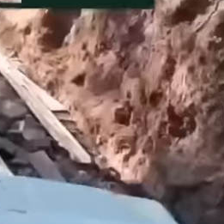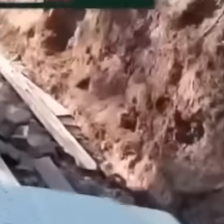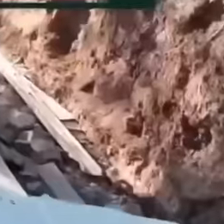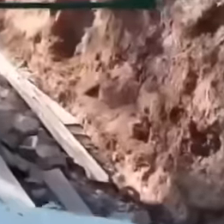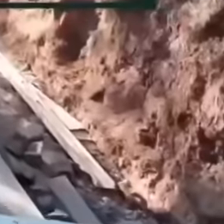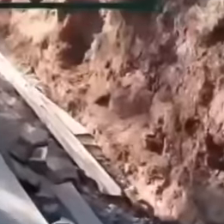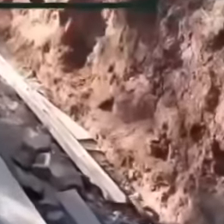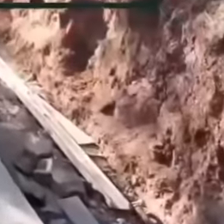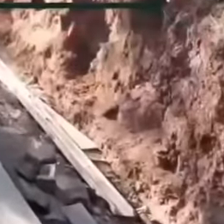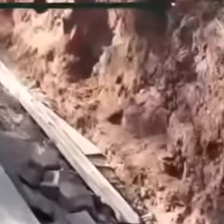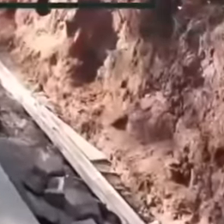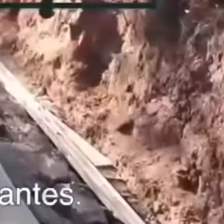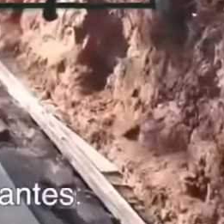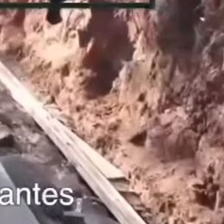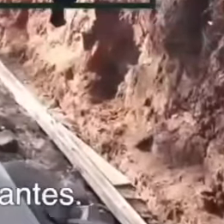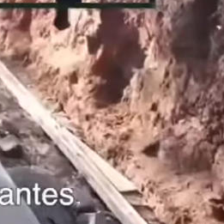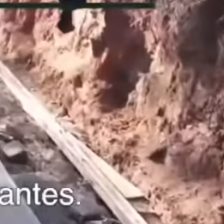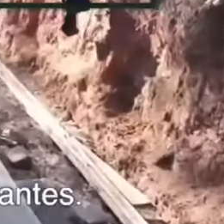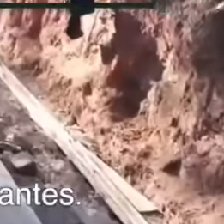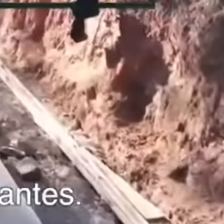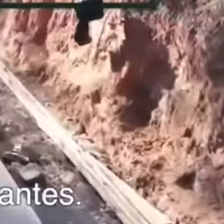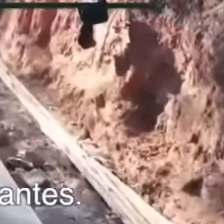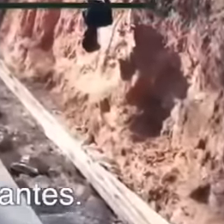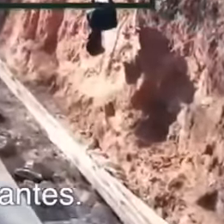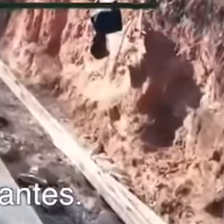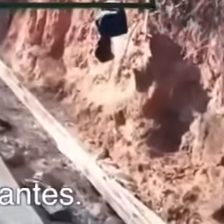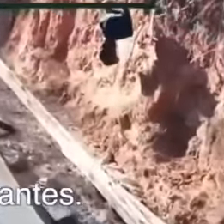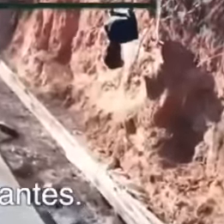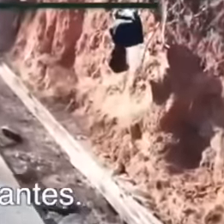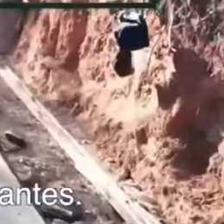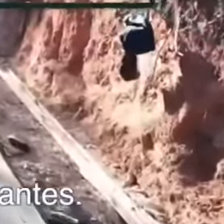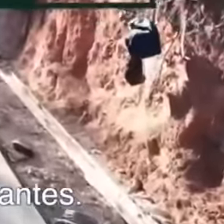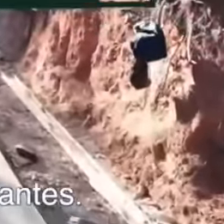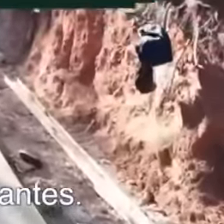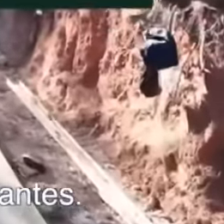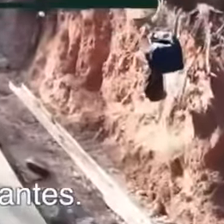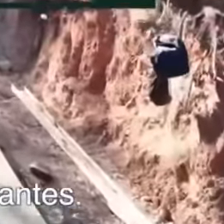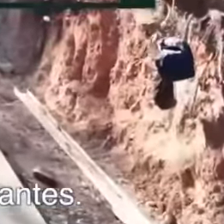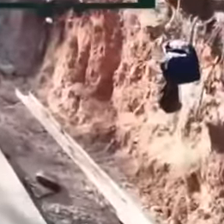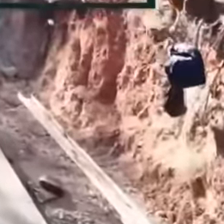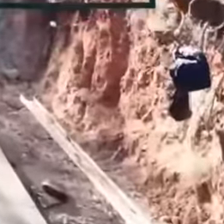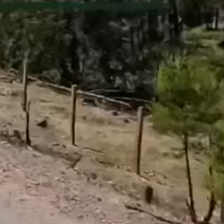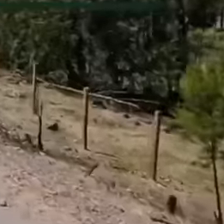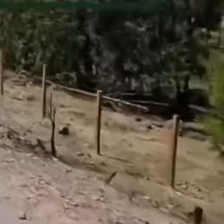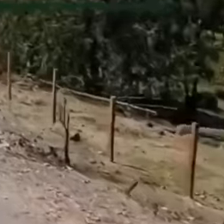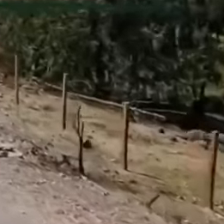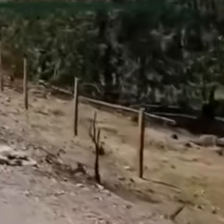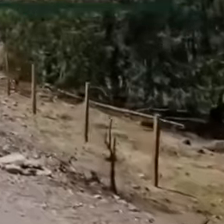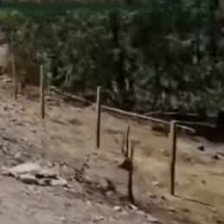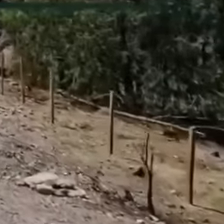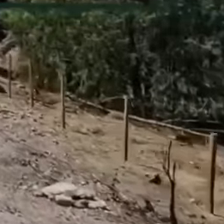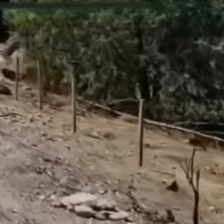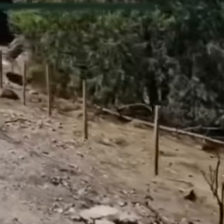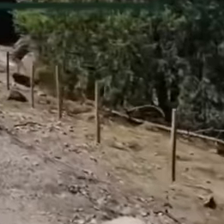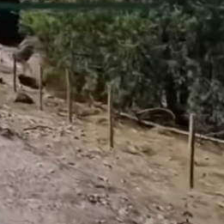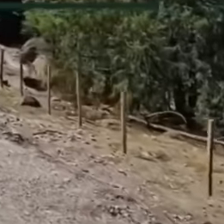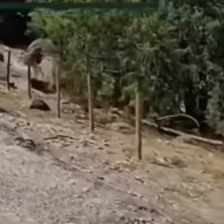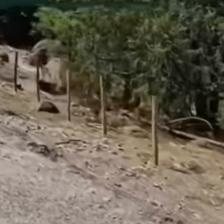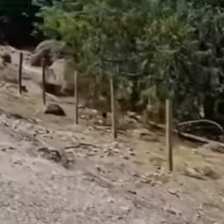que se tienen contemplados. Actualmente se trabaja en los 98 caminos restantes. Esto equivale a una meta total